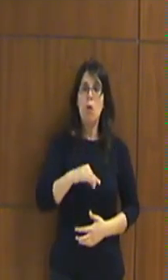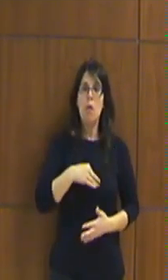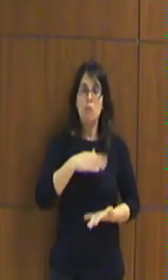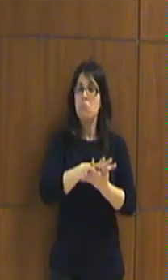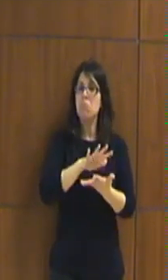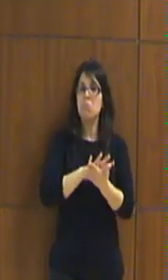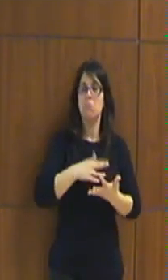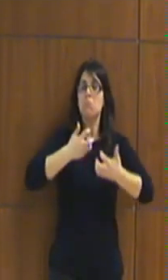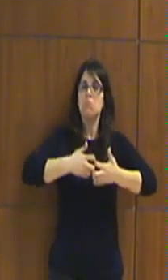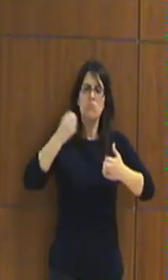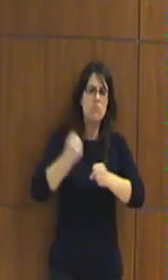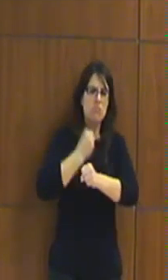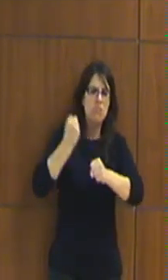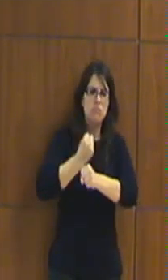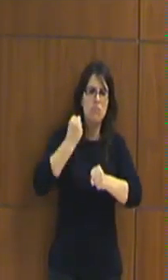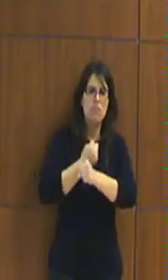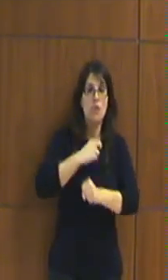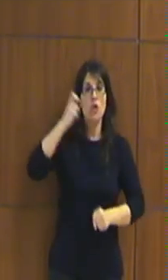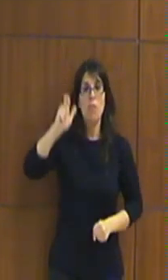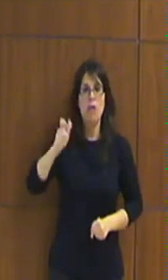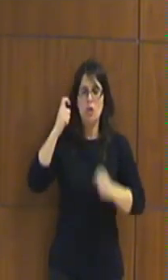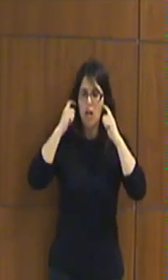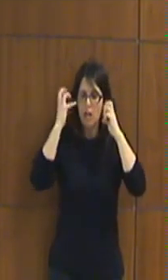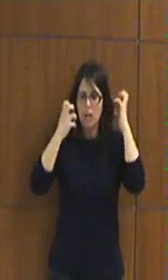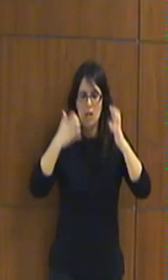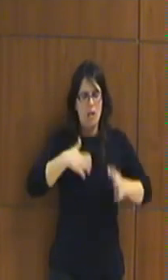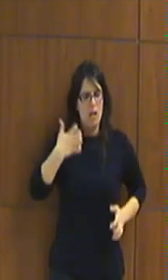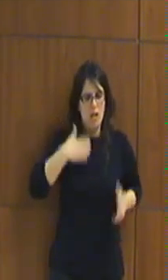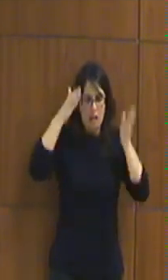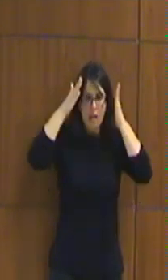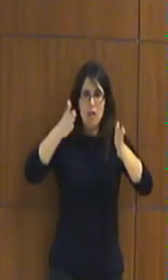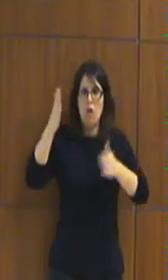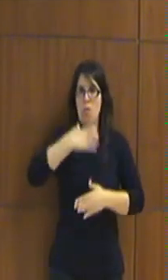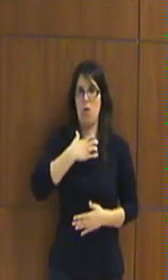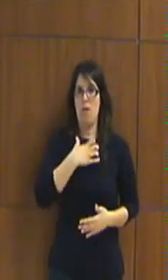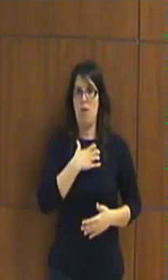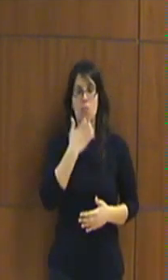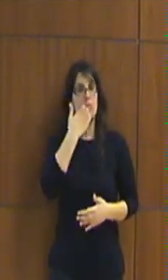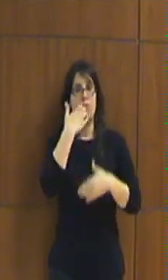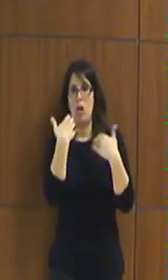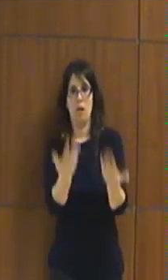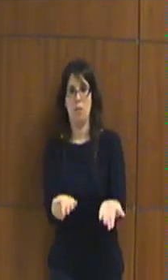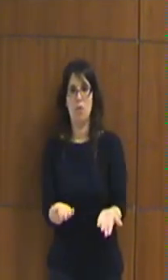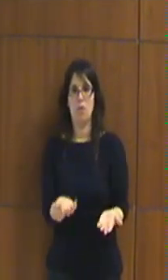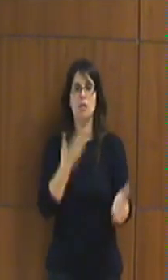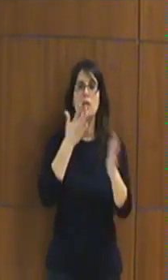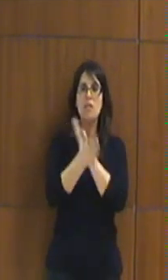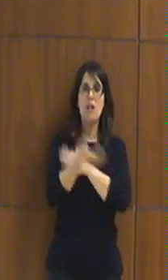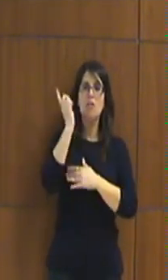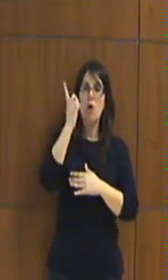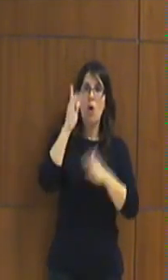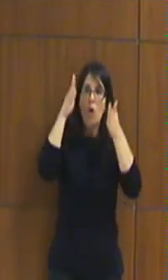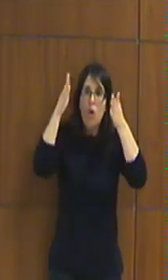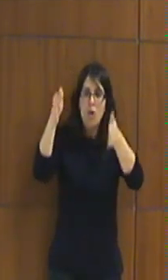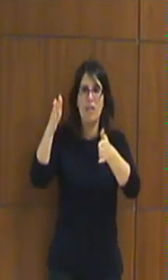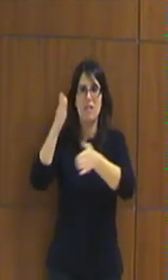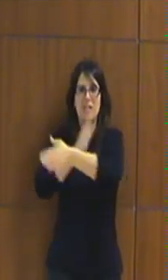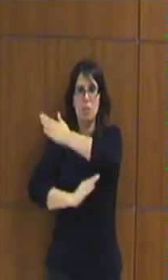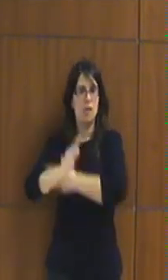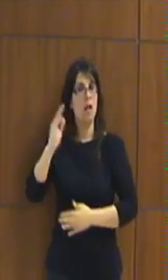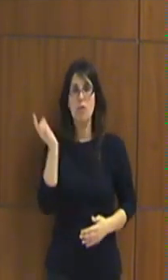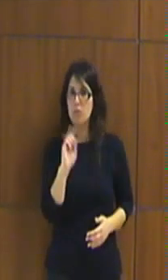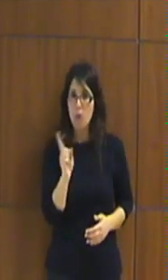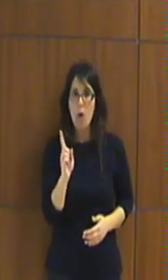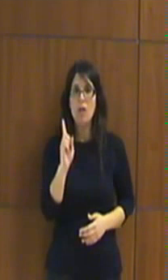que una persona que está oyendo todo el ruido y que le está molestando y que no se puede concentrar, ¿no? Entonces, ya no solo es la discapacidad, sino la mayor capacidad que